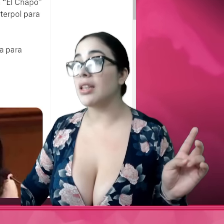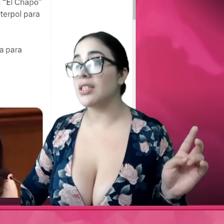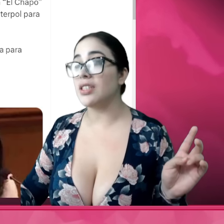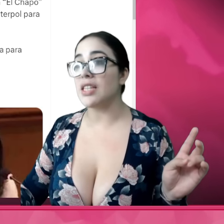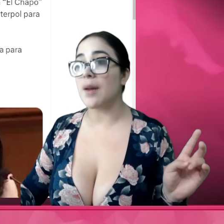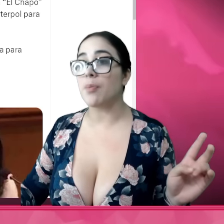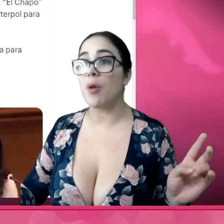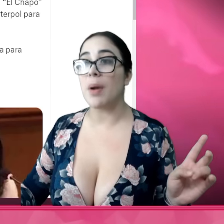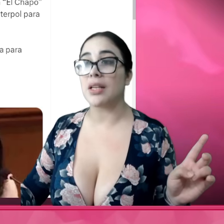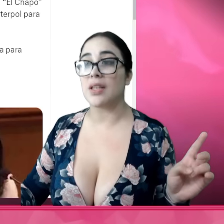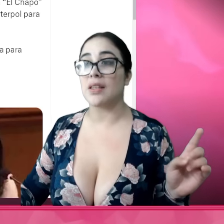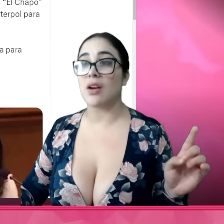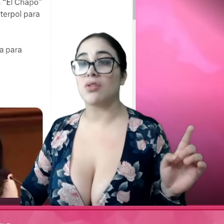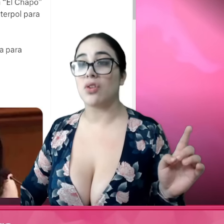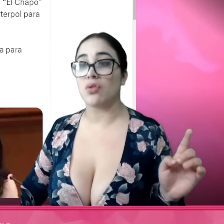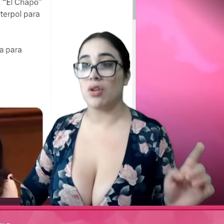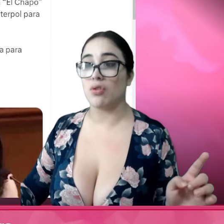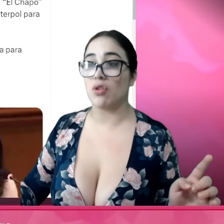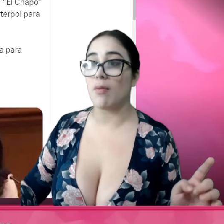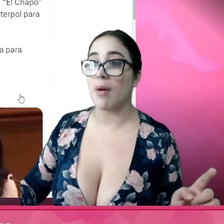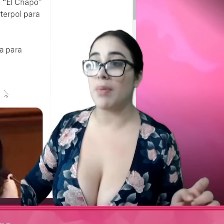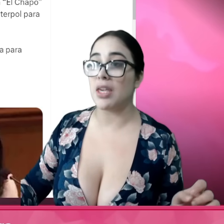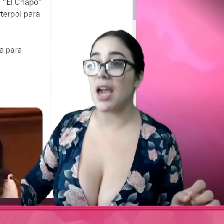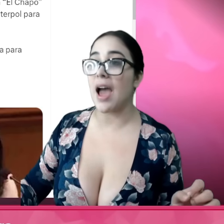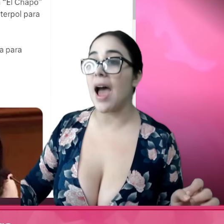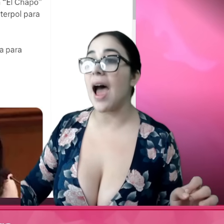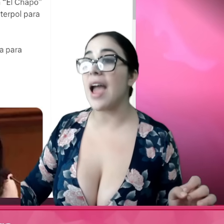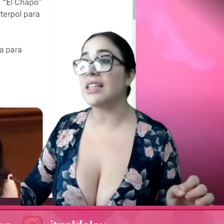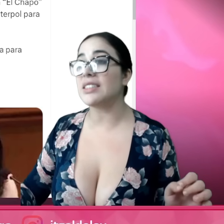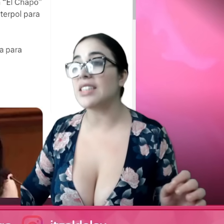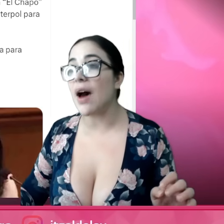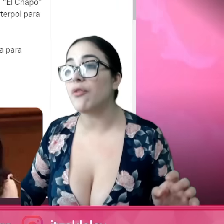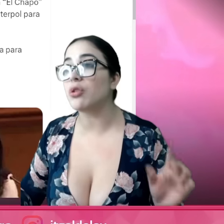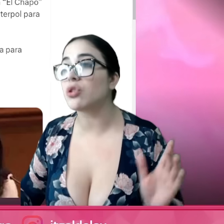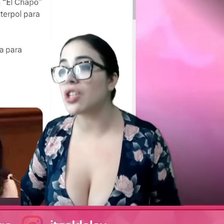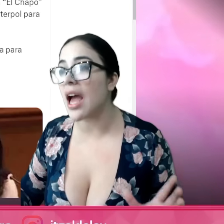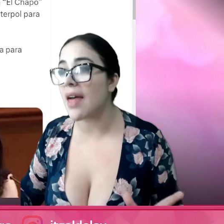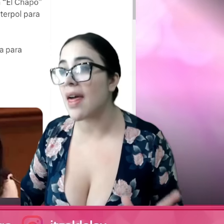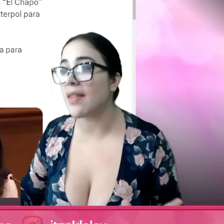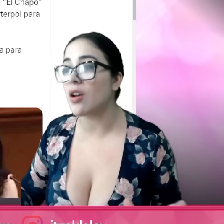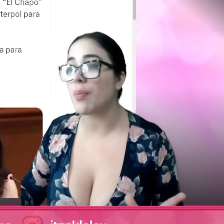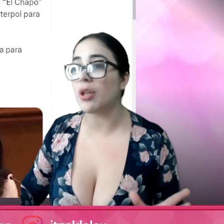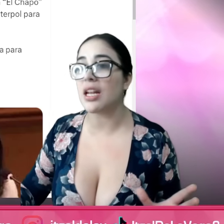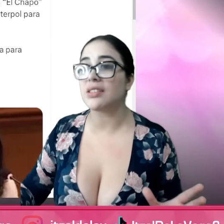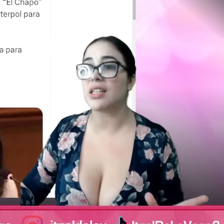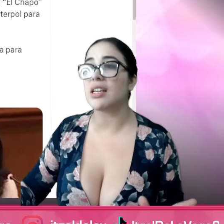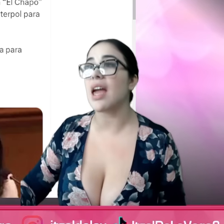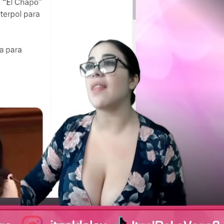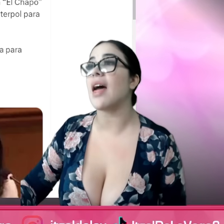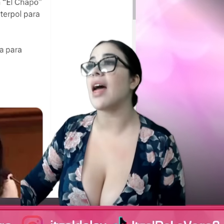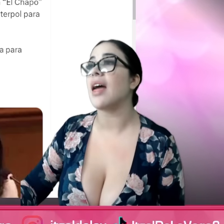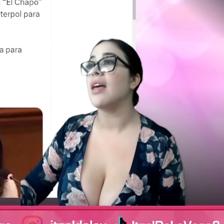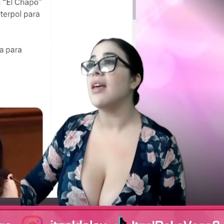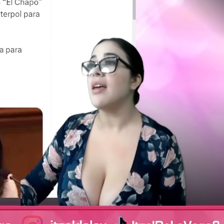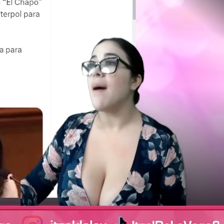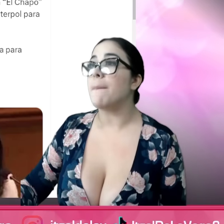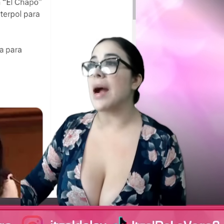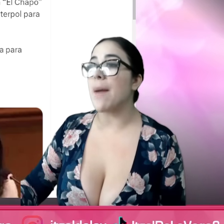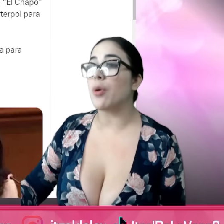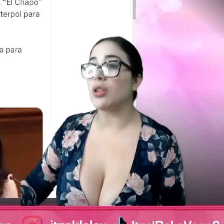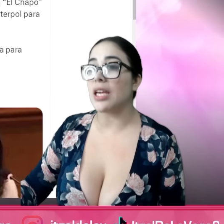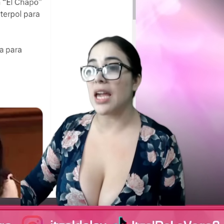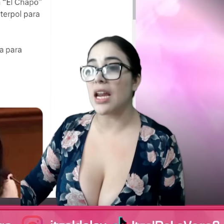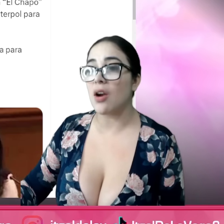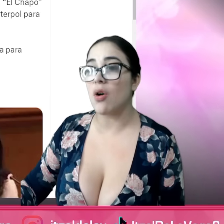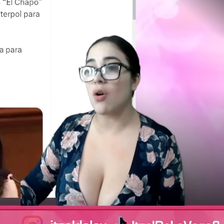por agentes de Interpol para extraditarlo a Estados Unidos. Norma Piña está frustrada de no poder hacer nada